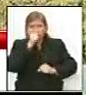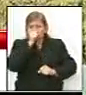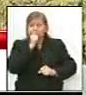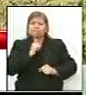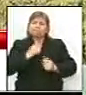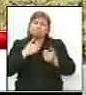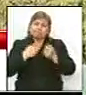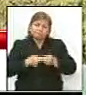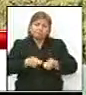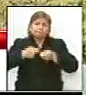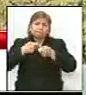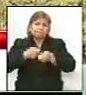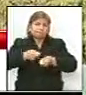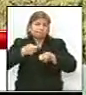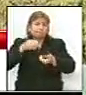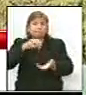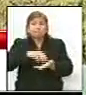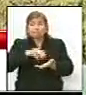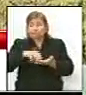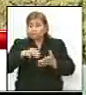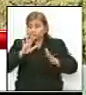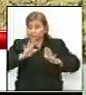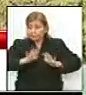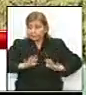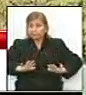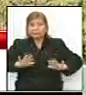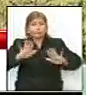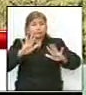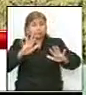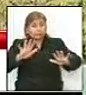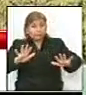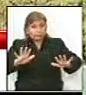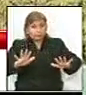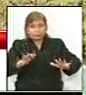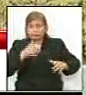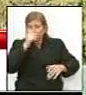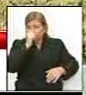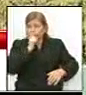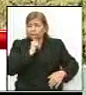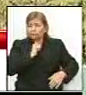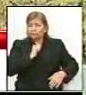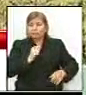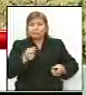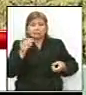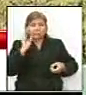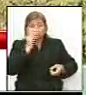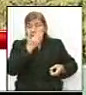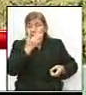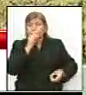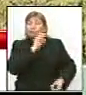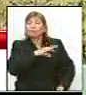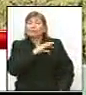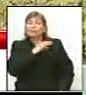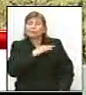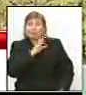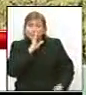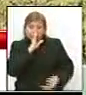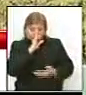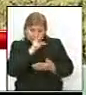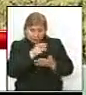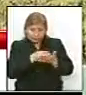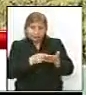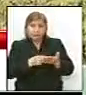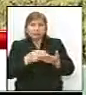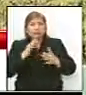para que este pueblo esté tranquilo. Somos pacientes, pero parece que aprovechan nuestra nobleza,